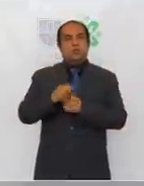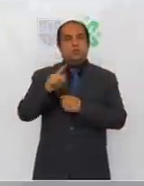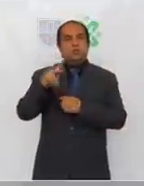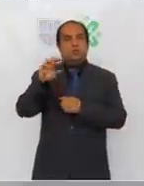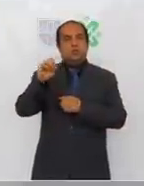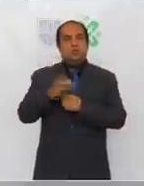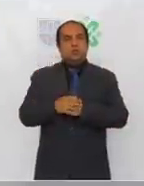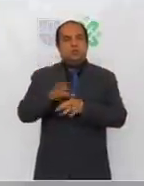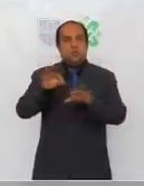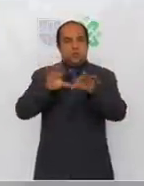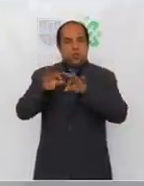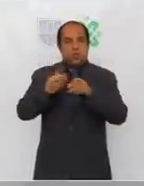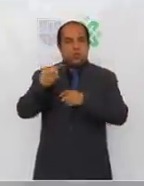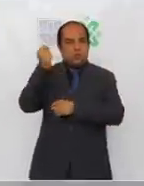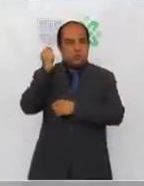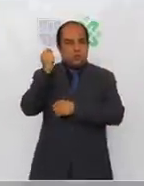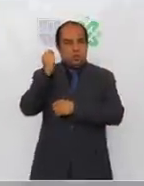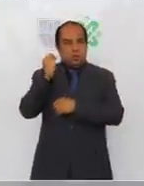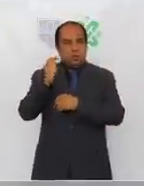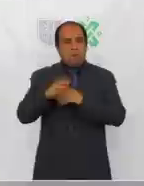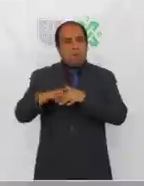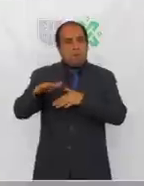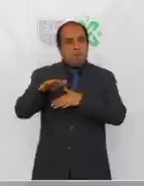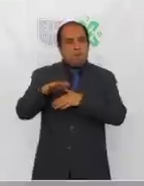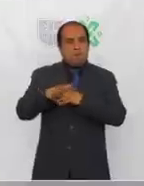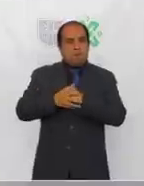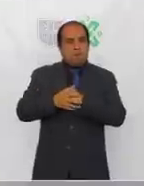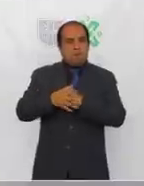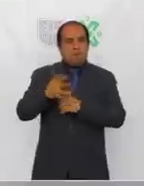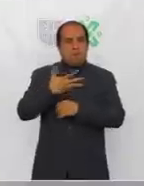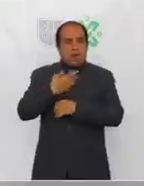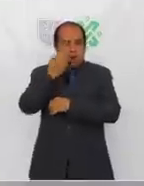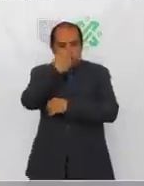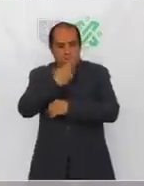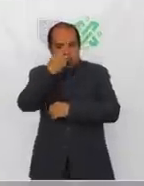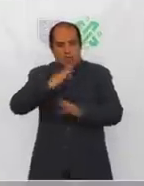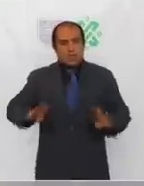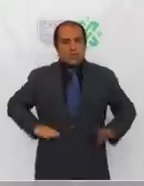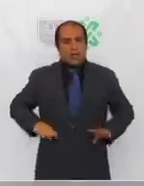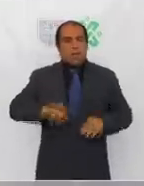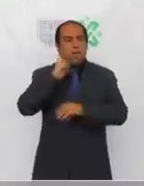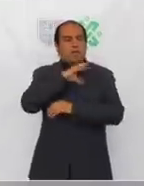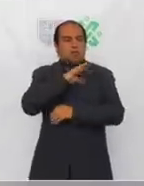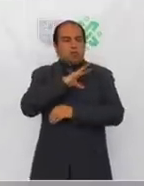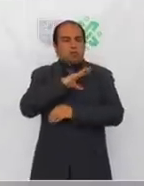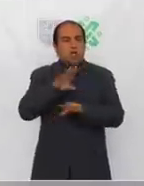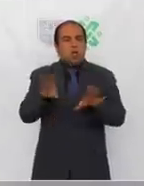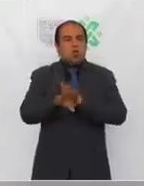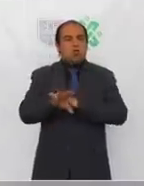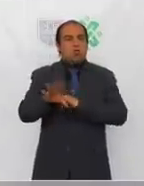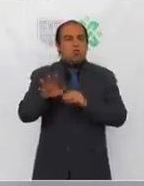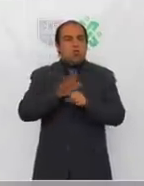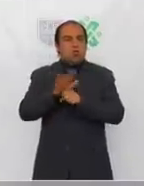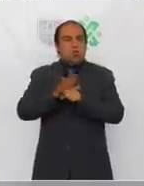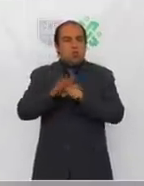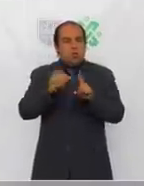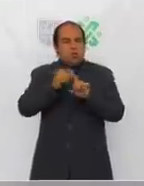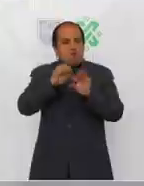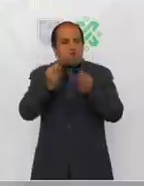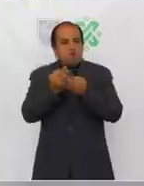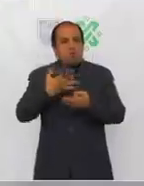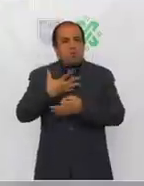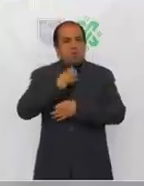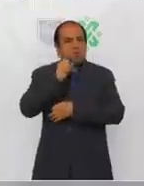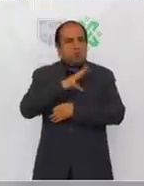con base en un estudio de caracterización de la basura, cómo venía compuesta esa basura y con base en ello, qué procesos teníamos